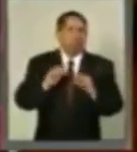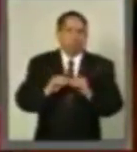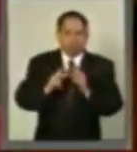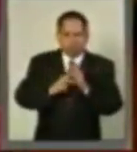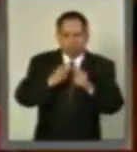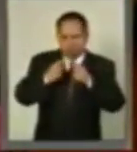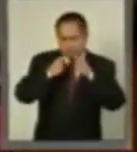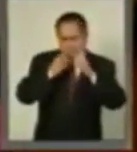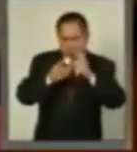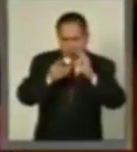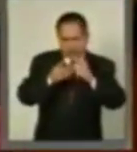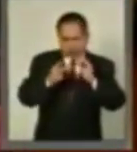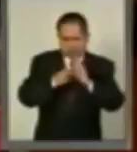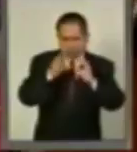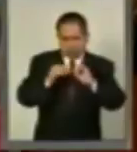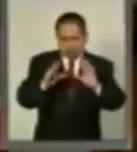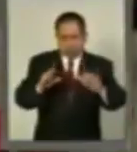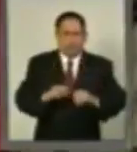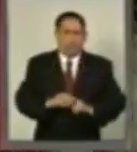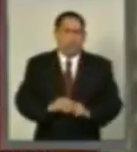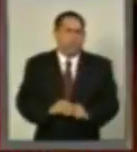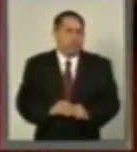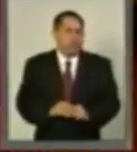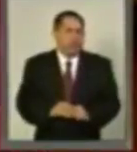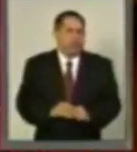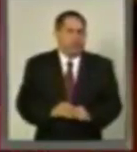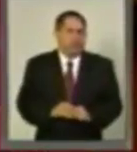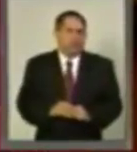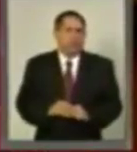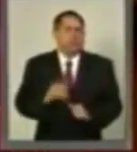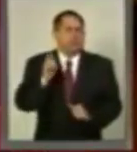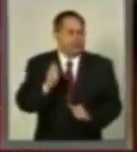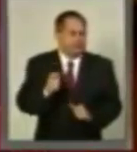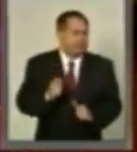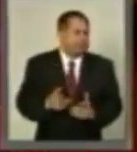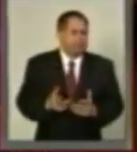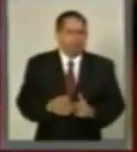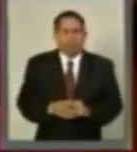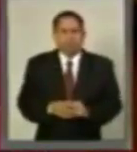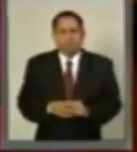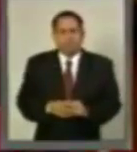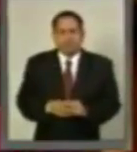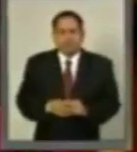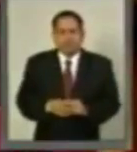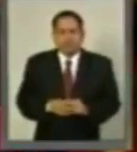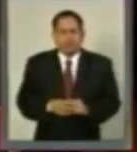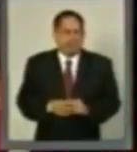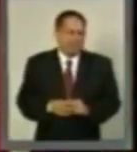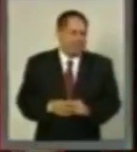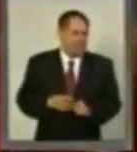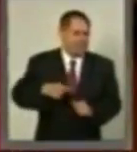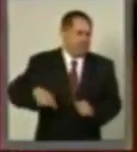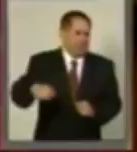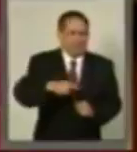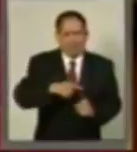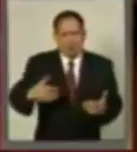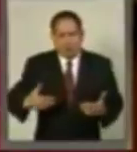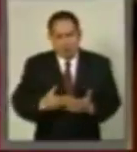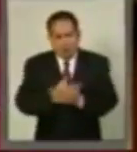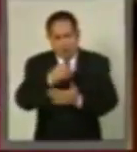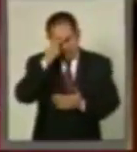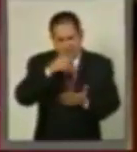pena que lo que nos movió, lo que movió a millones de mexicanas y